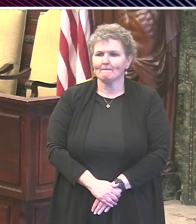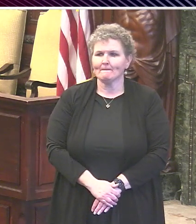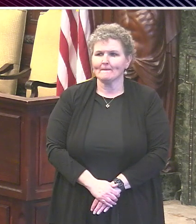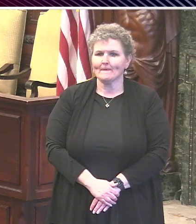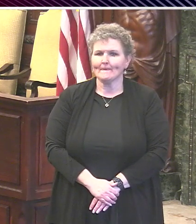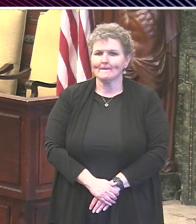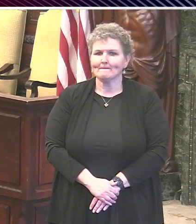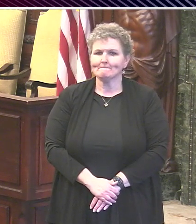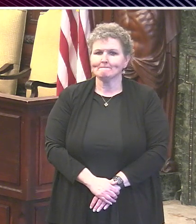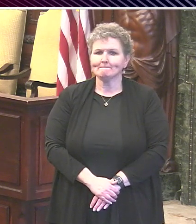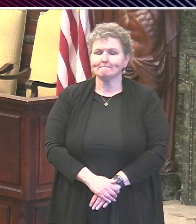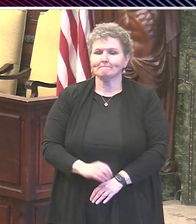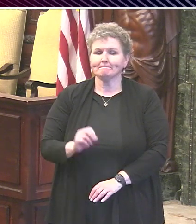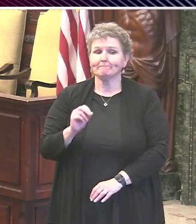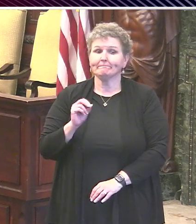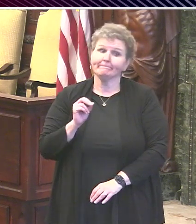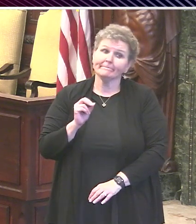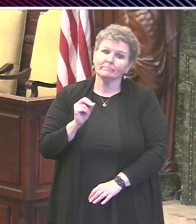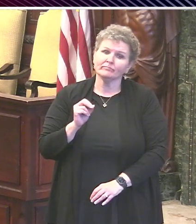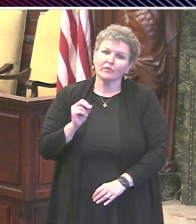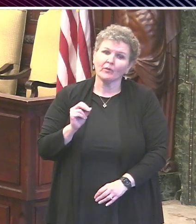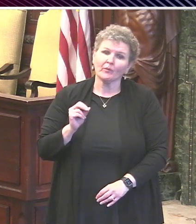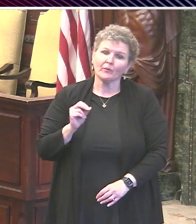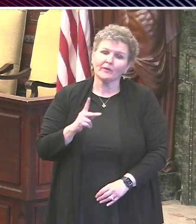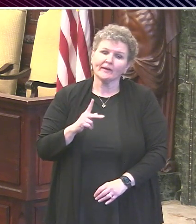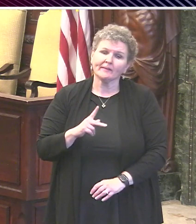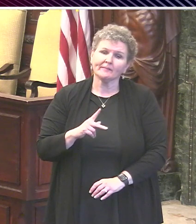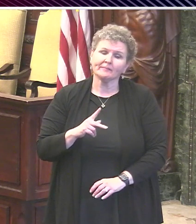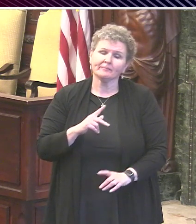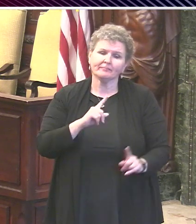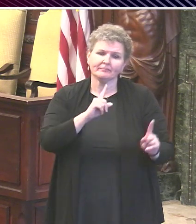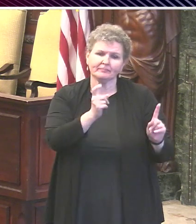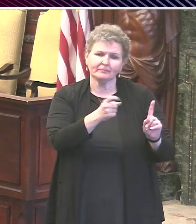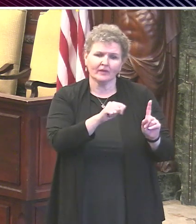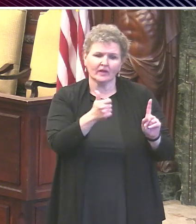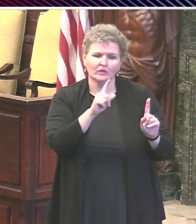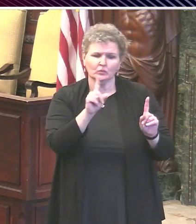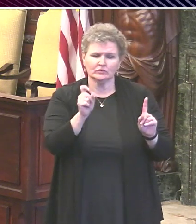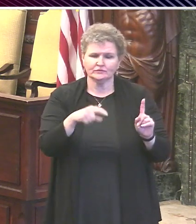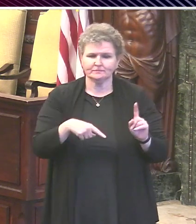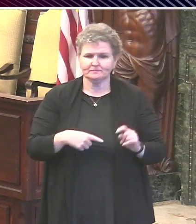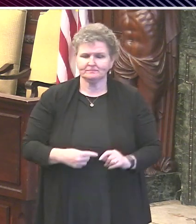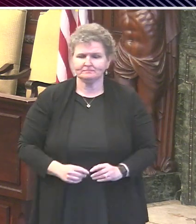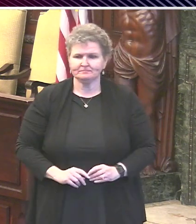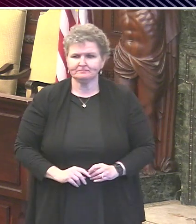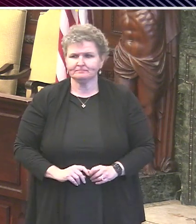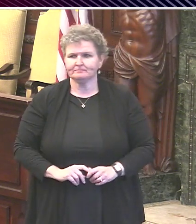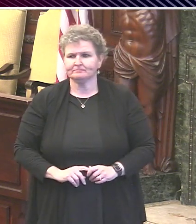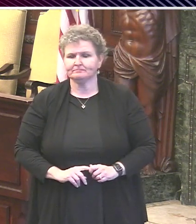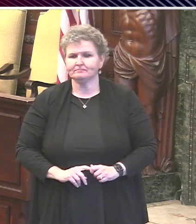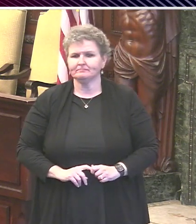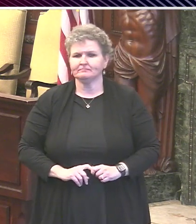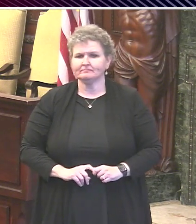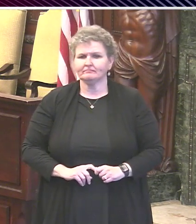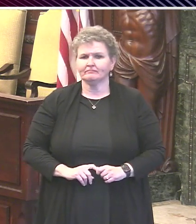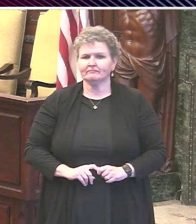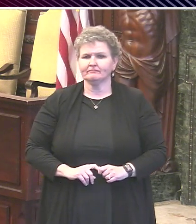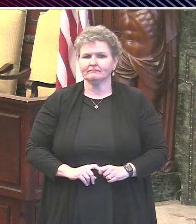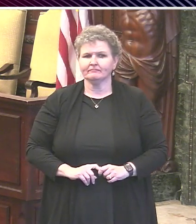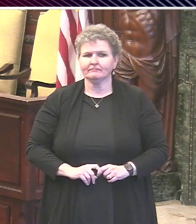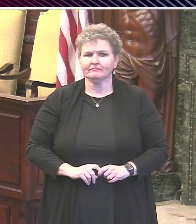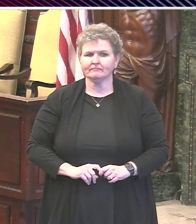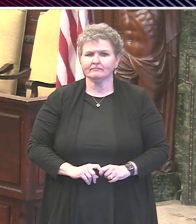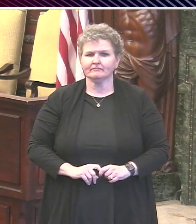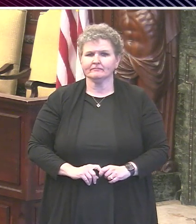Ok, la segunda pregunta es, avísale al alcalde que yo sé que ya él acaba más o menos de decir más o menos sobre